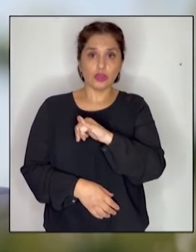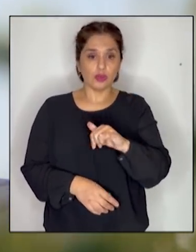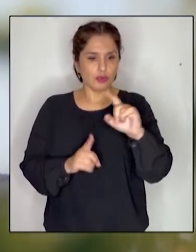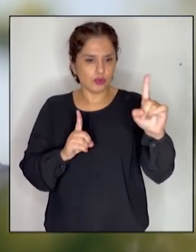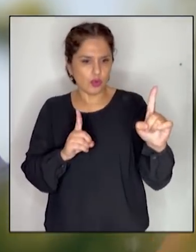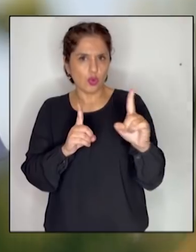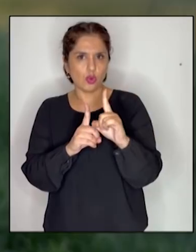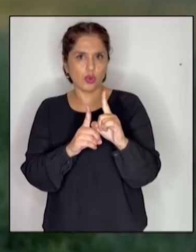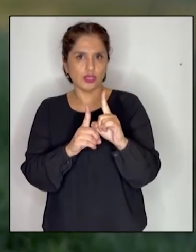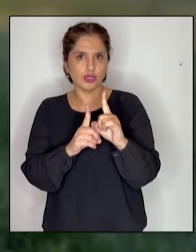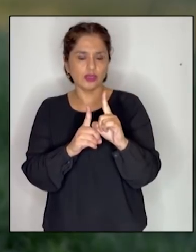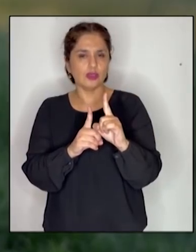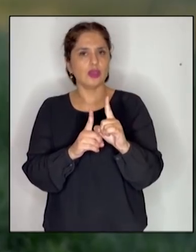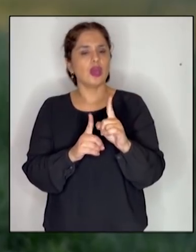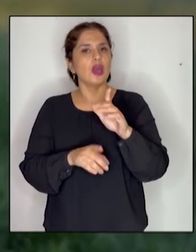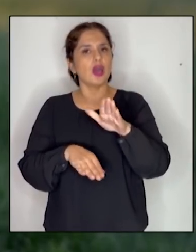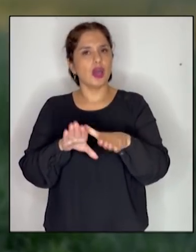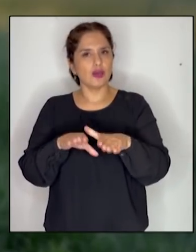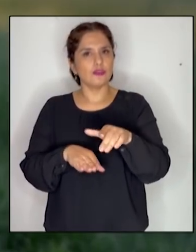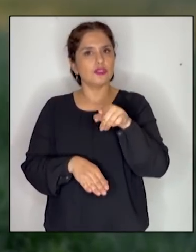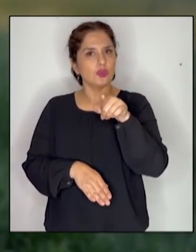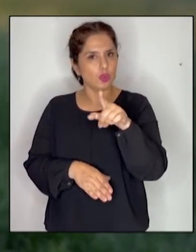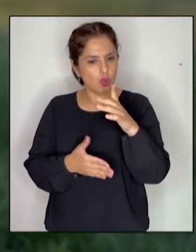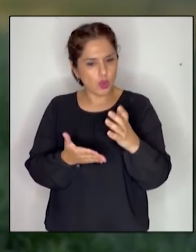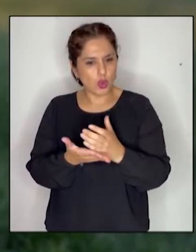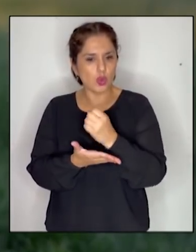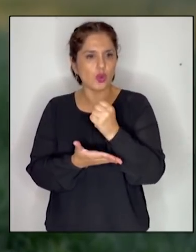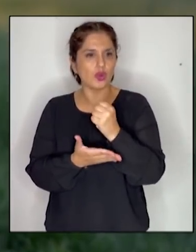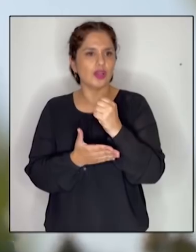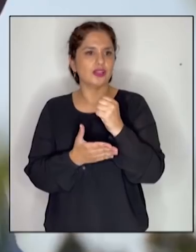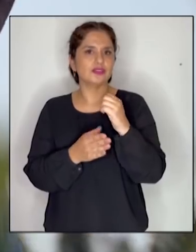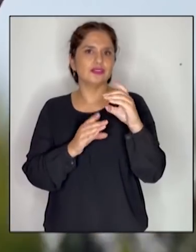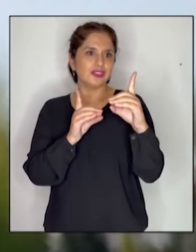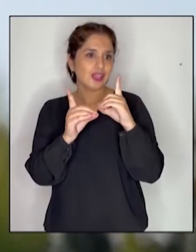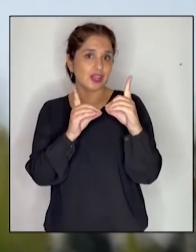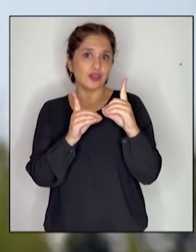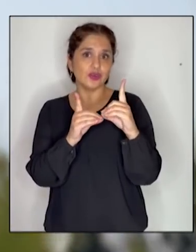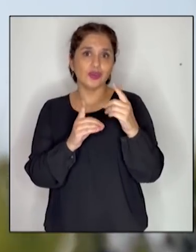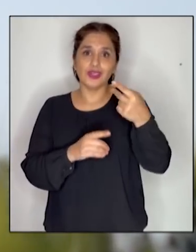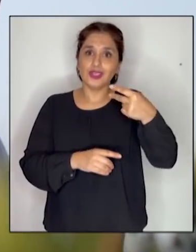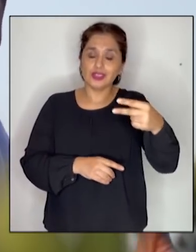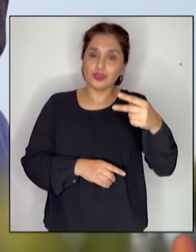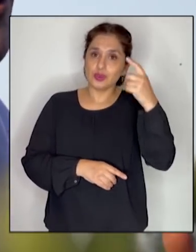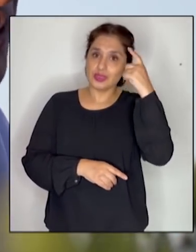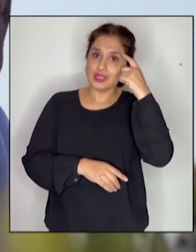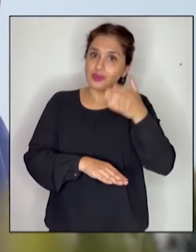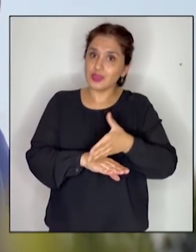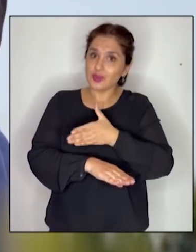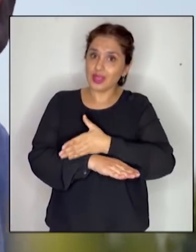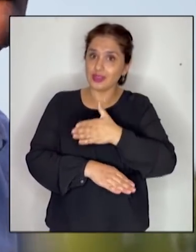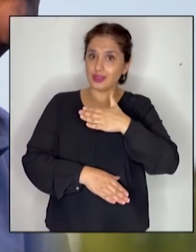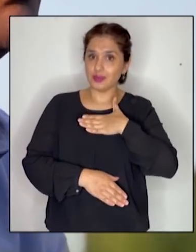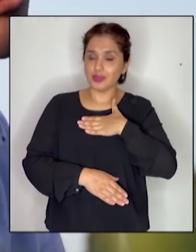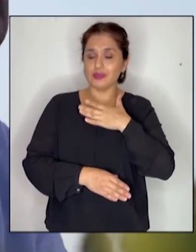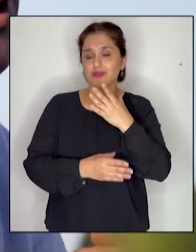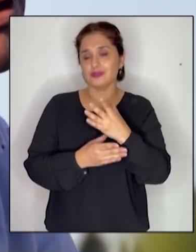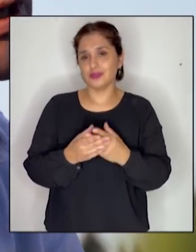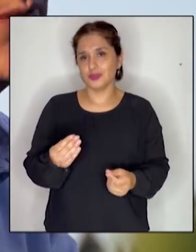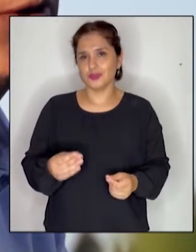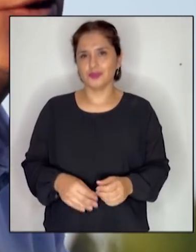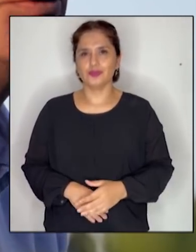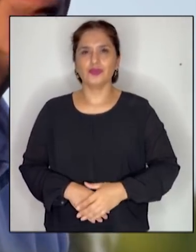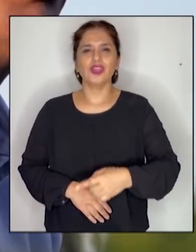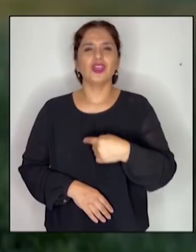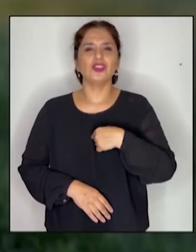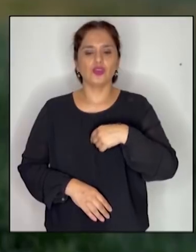tú los encuentras después solo a cada uno de ellos, muchas veces tú llegas a poder entablar un diálogo y se van cayendo esos mismos prejuicios que ellos pueden